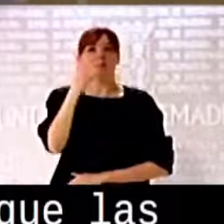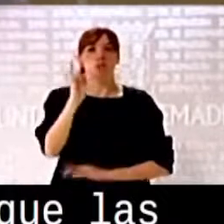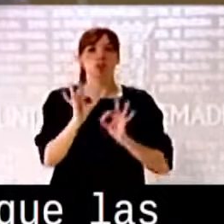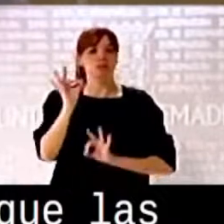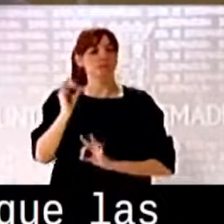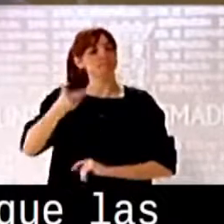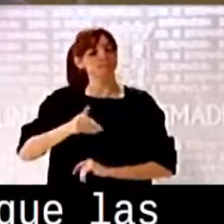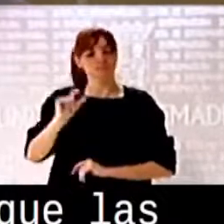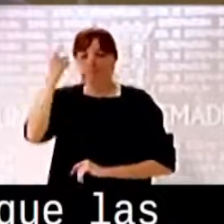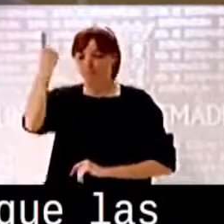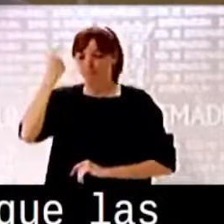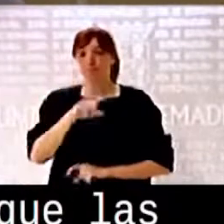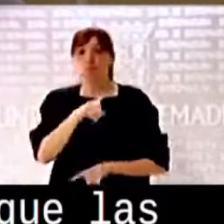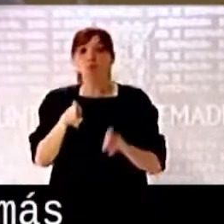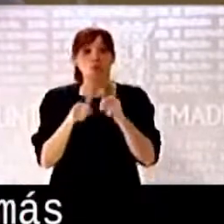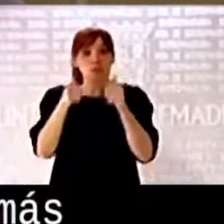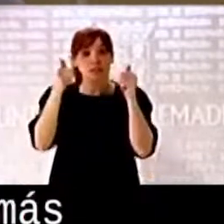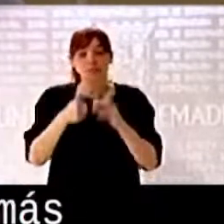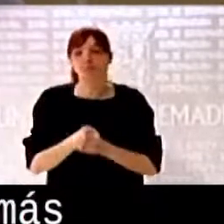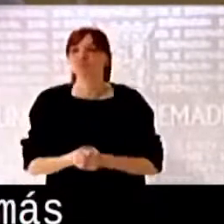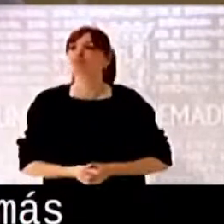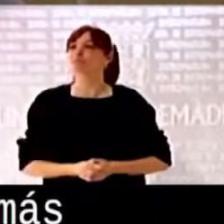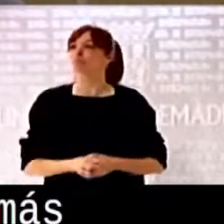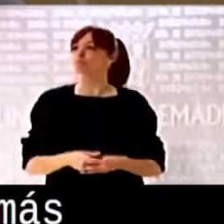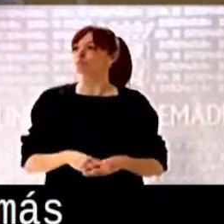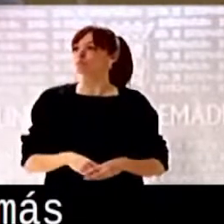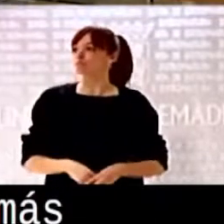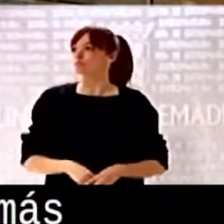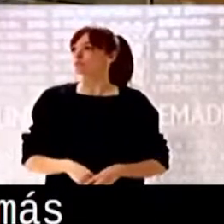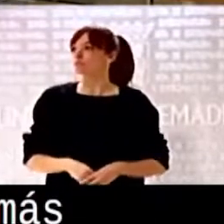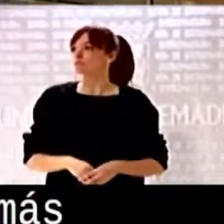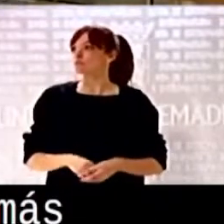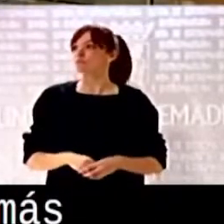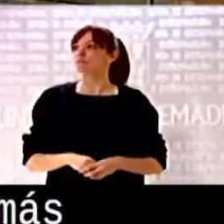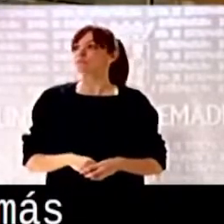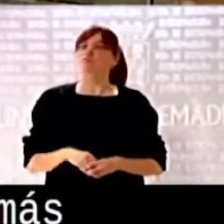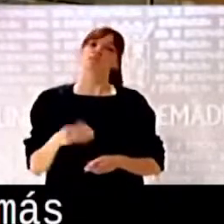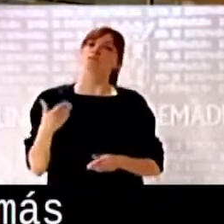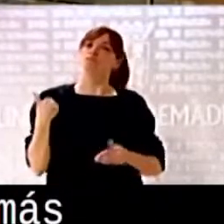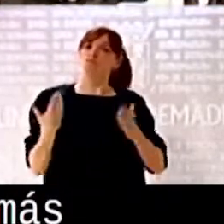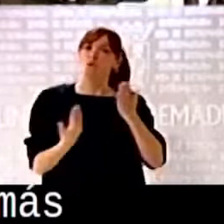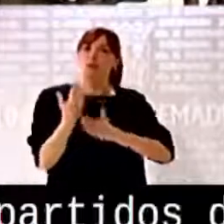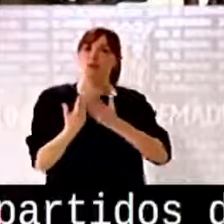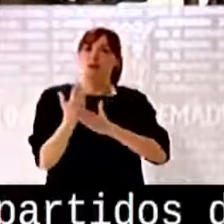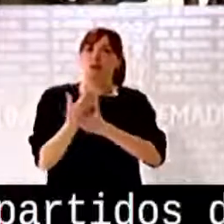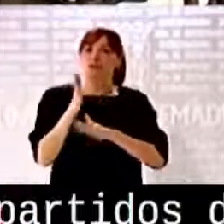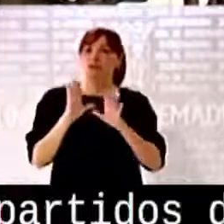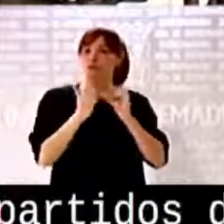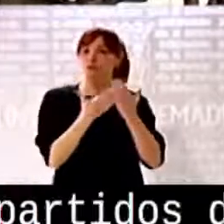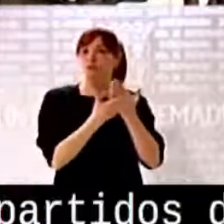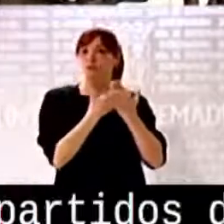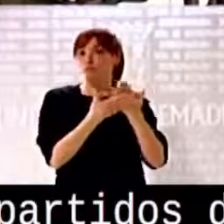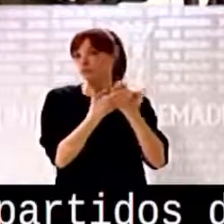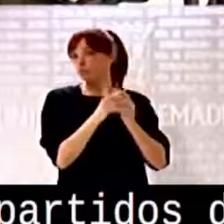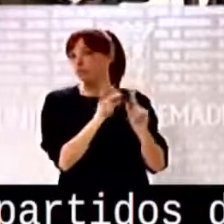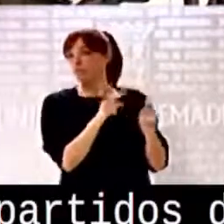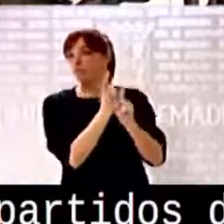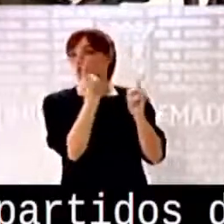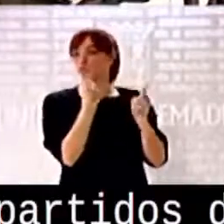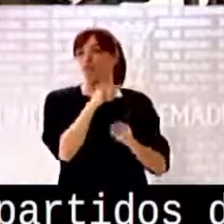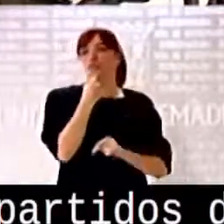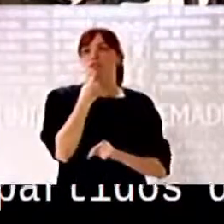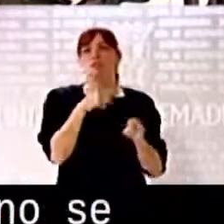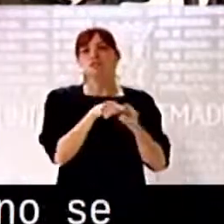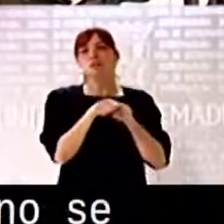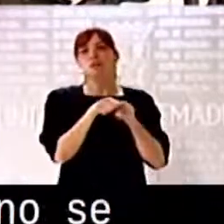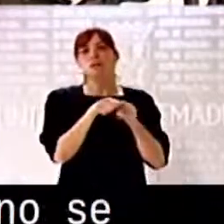3%. ¿Más preguntas? Sí. En los últimos días los partidos de la oposición han criticado que ya no